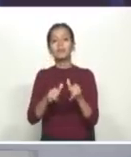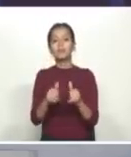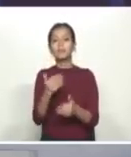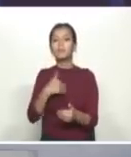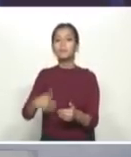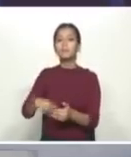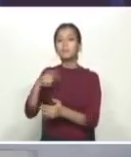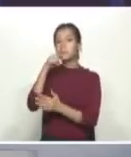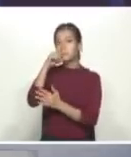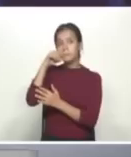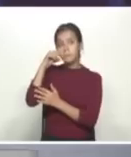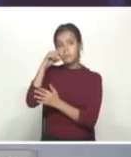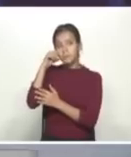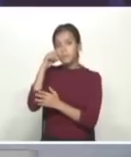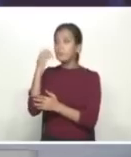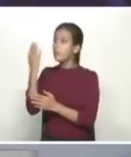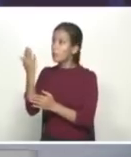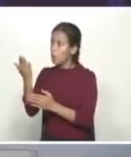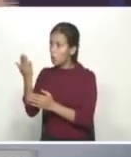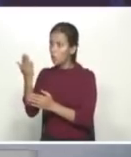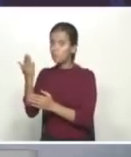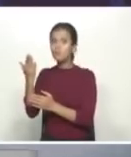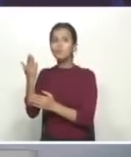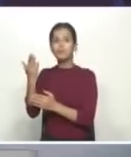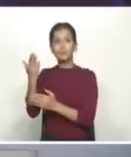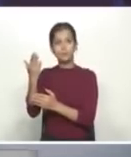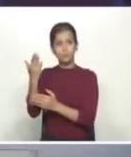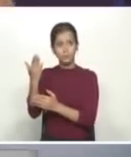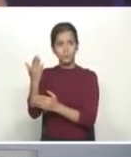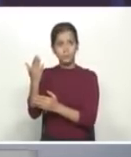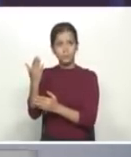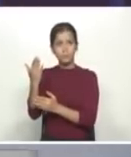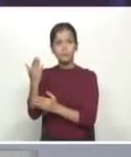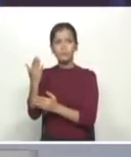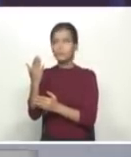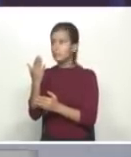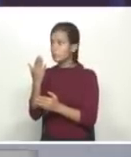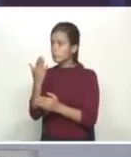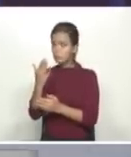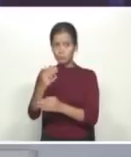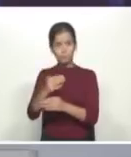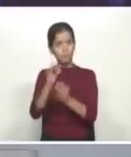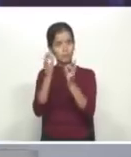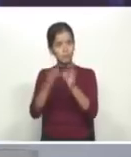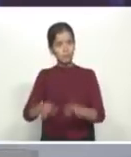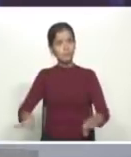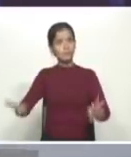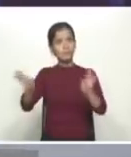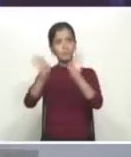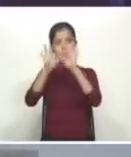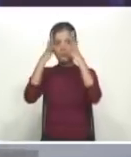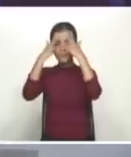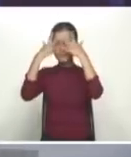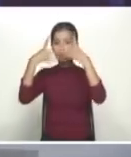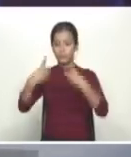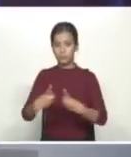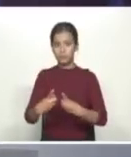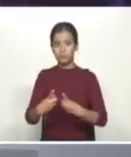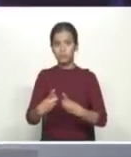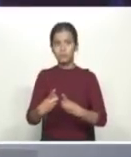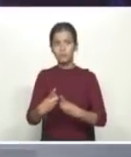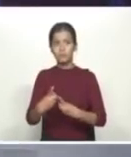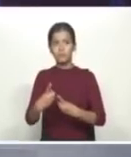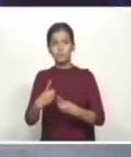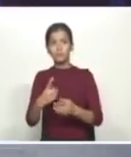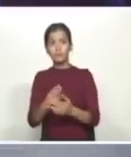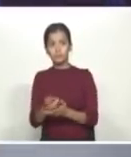Xiomara Castro, el poder que tiene, y ese sí vale por encima de cualquier montaña de dinero, ha sido moral. Y los